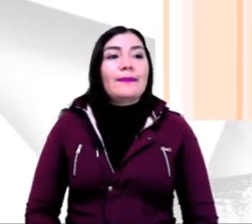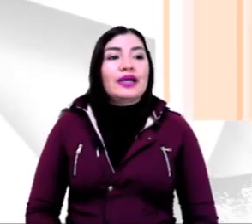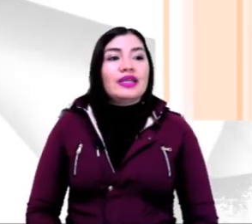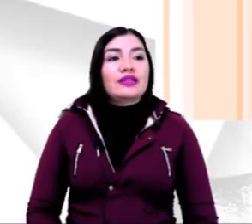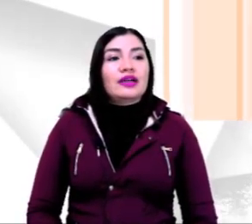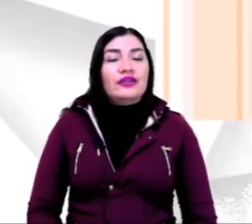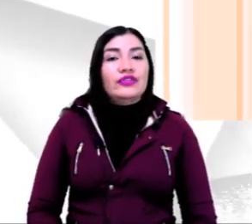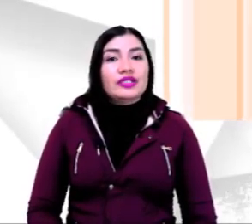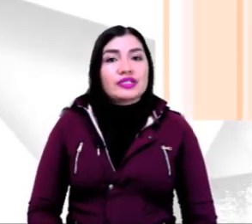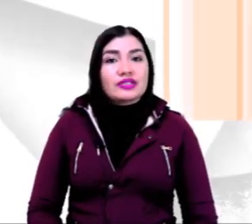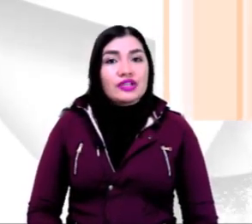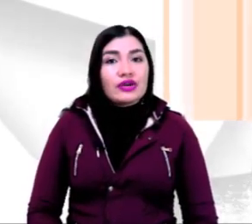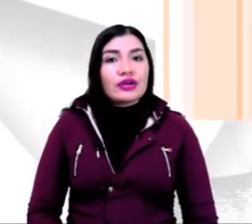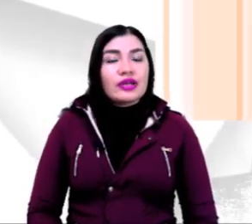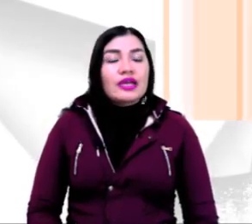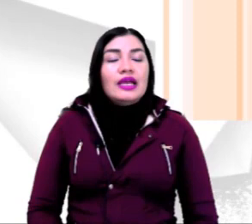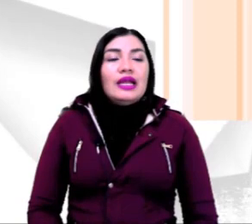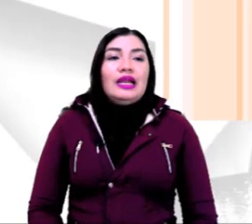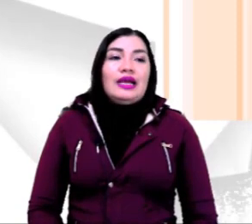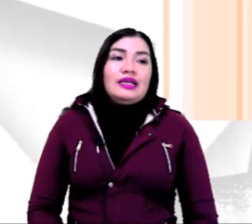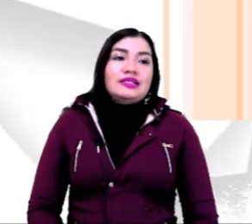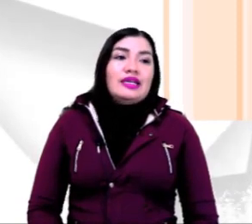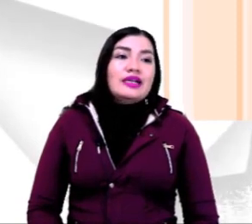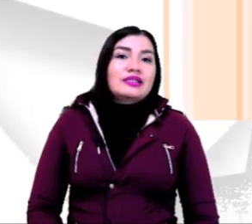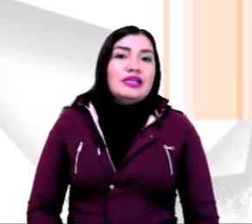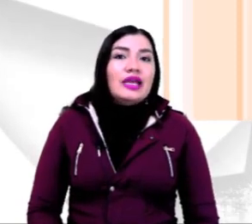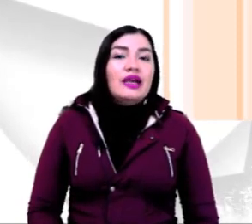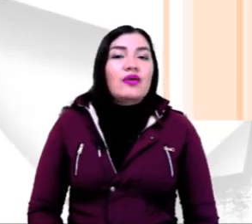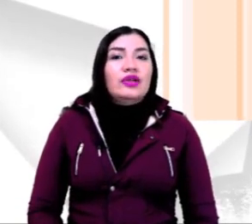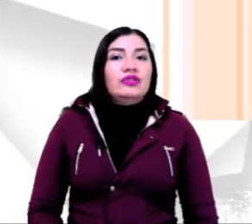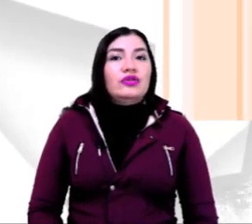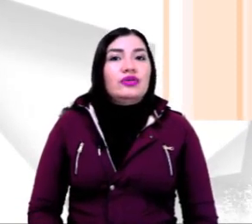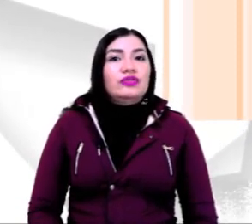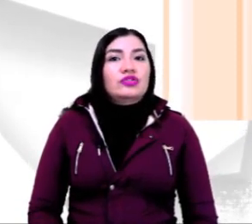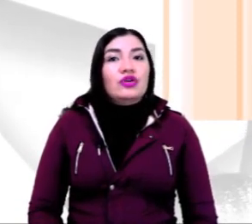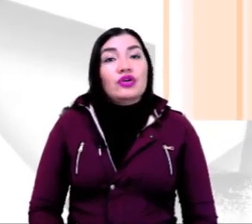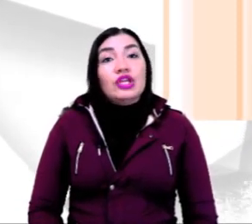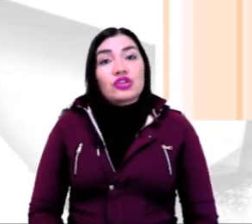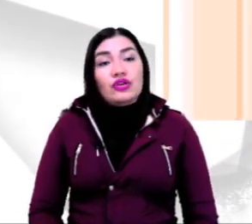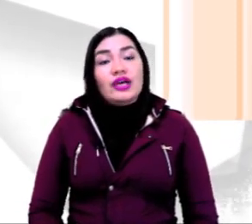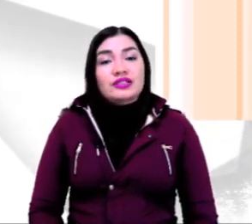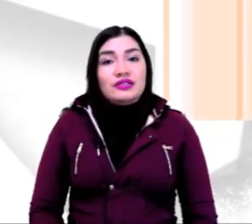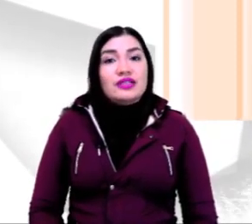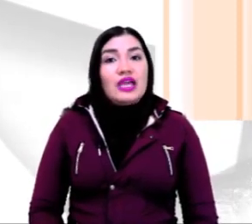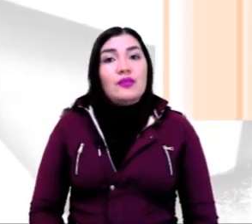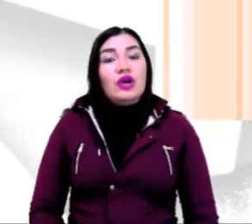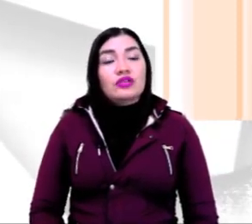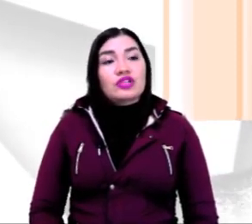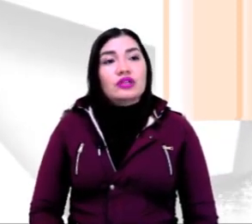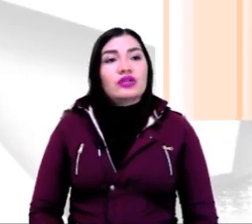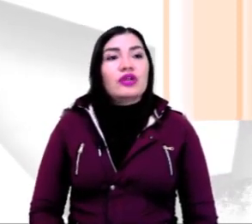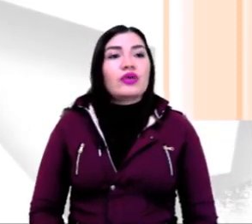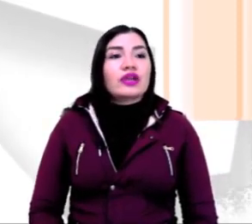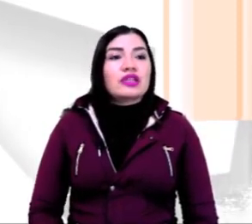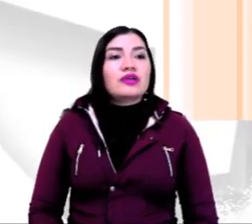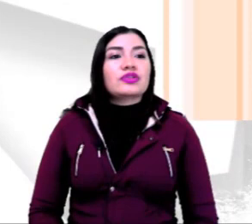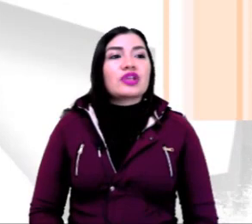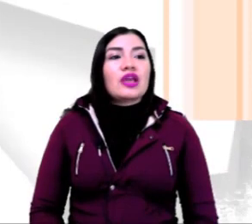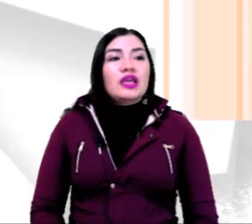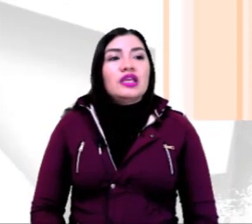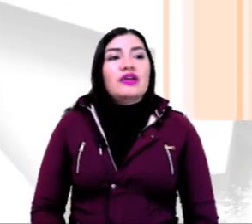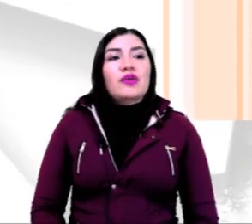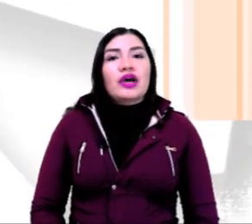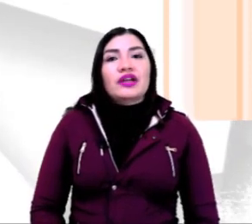las campañas de reforestación, las que se hacían cuando todos y todas asistíamos a los centros